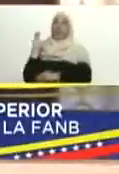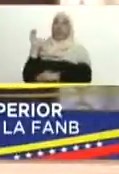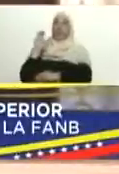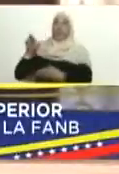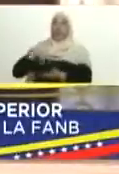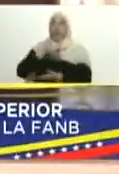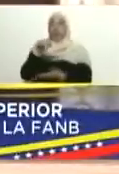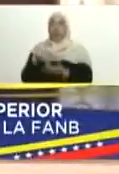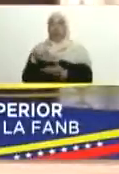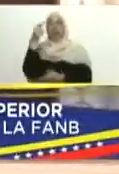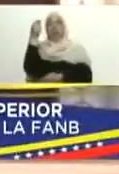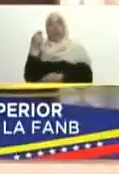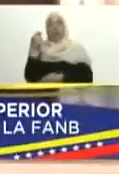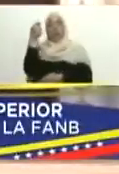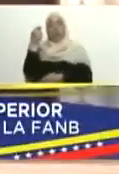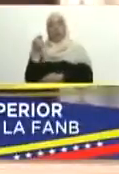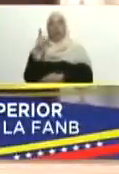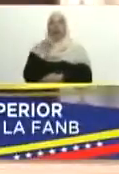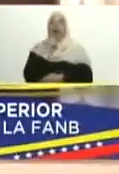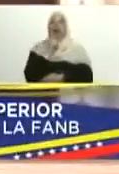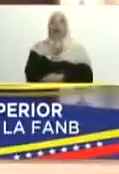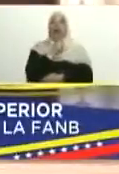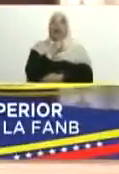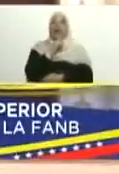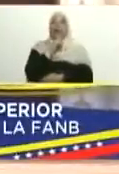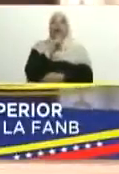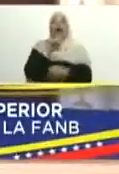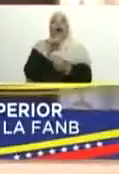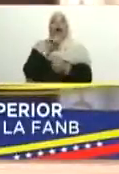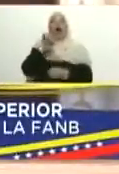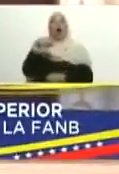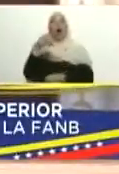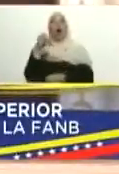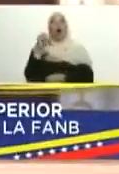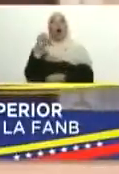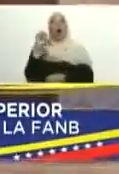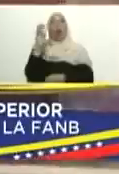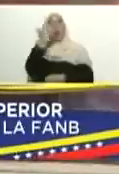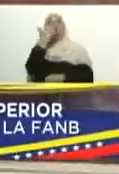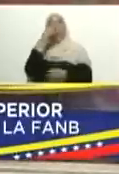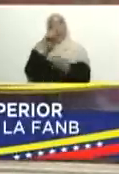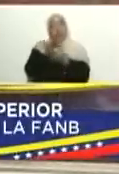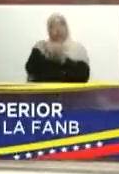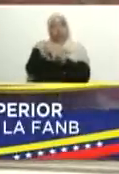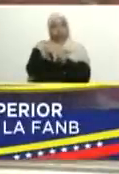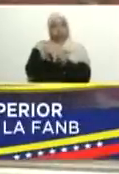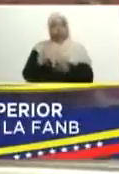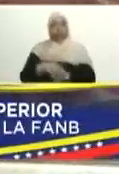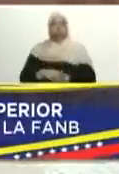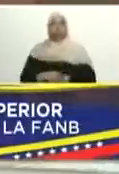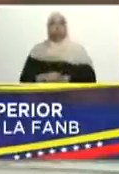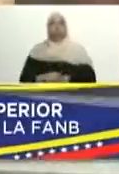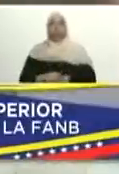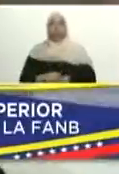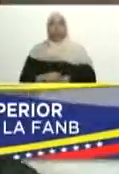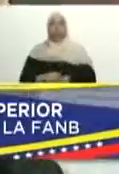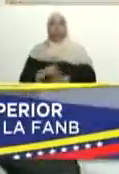diputado Jorge Rodríguez, presente, Bueno, la primera